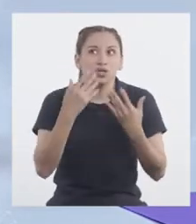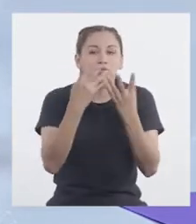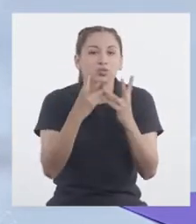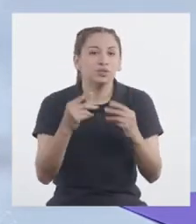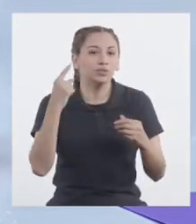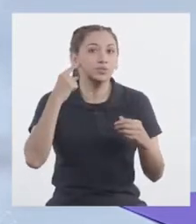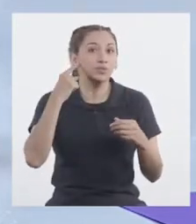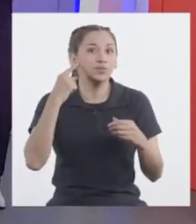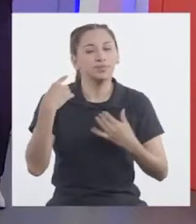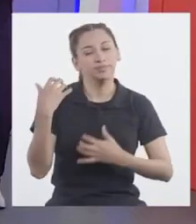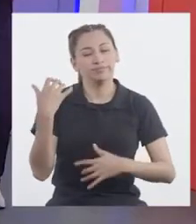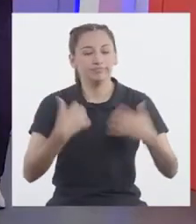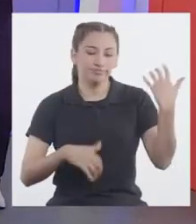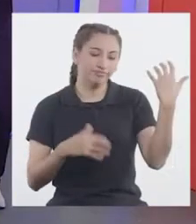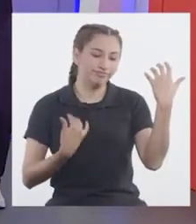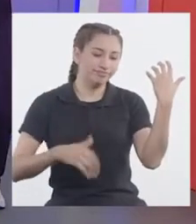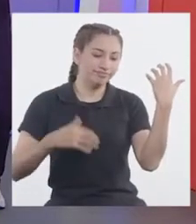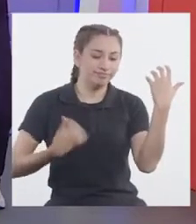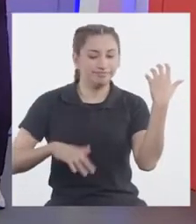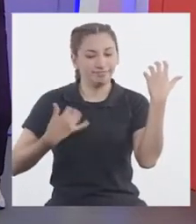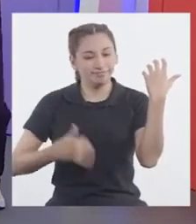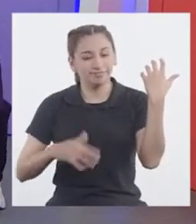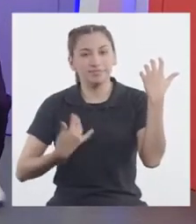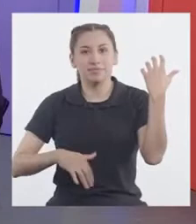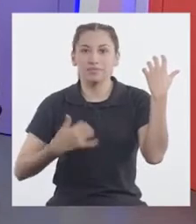nuestro programa.